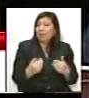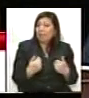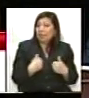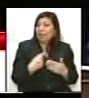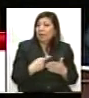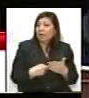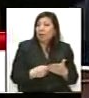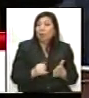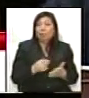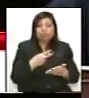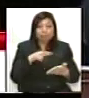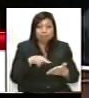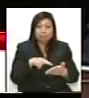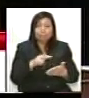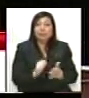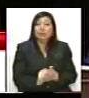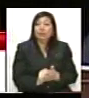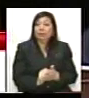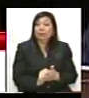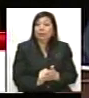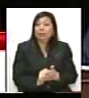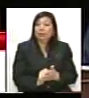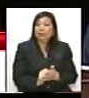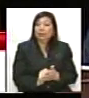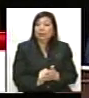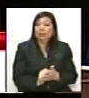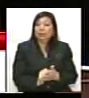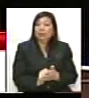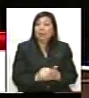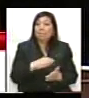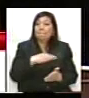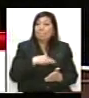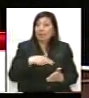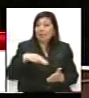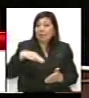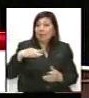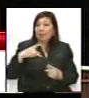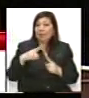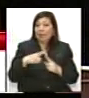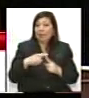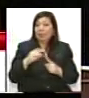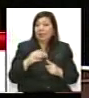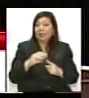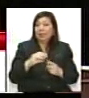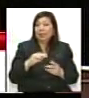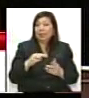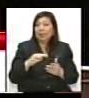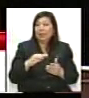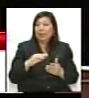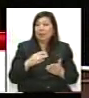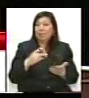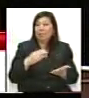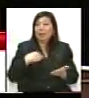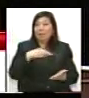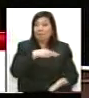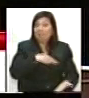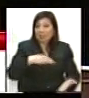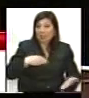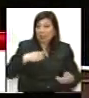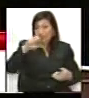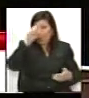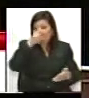constitución vigente en lo ser en el misterio de transportes perdonar el ministerio en eliminar